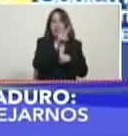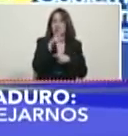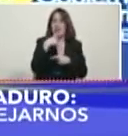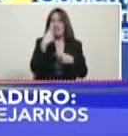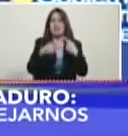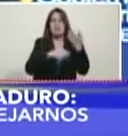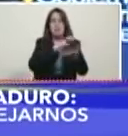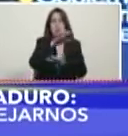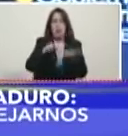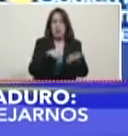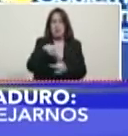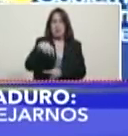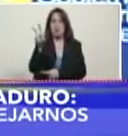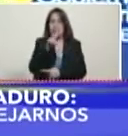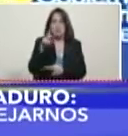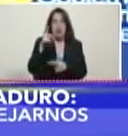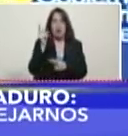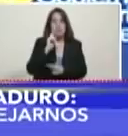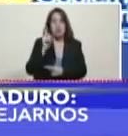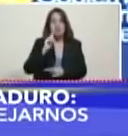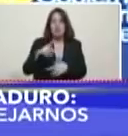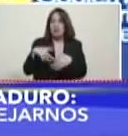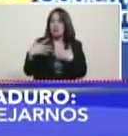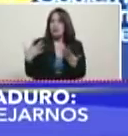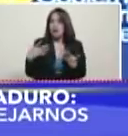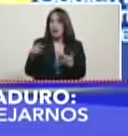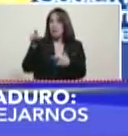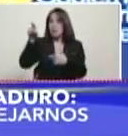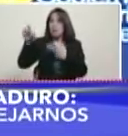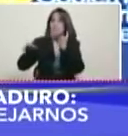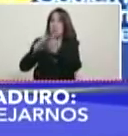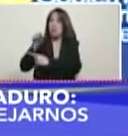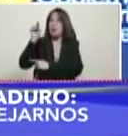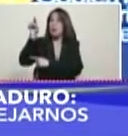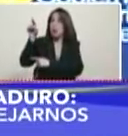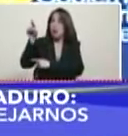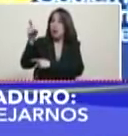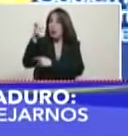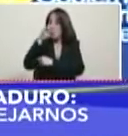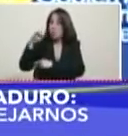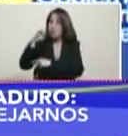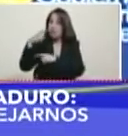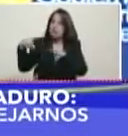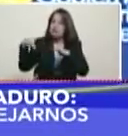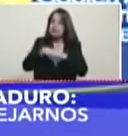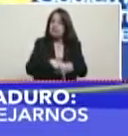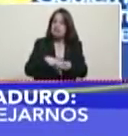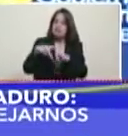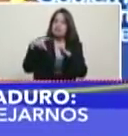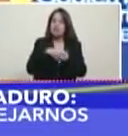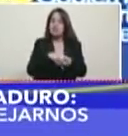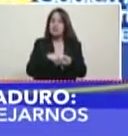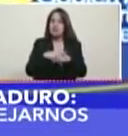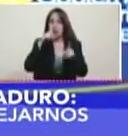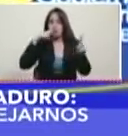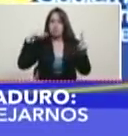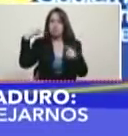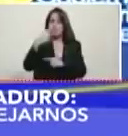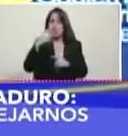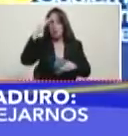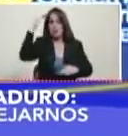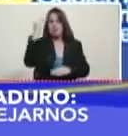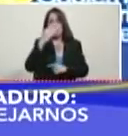crisis, tratando de fabricarnos una crisis, buscando una provocación y amenazándonos